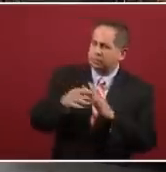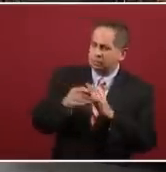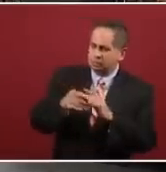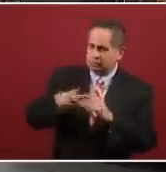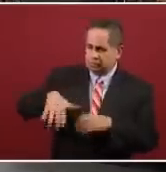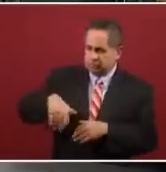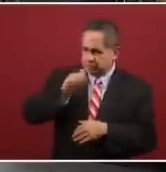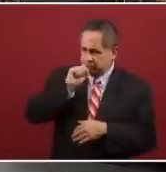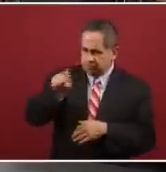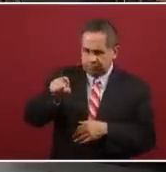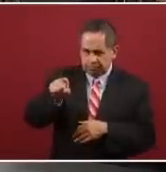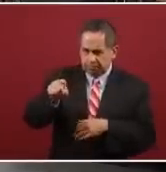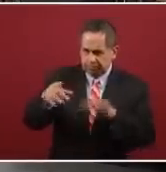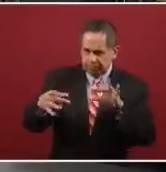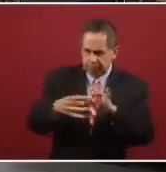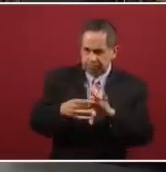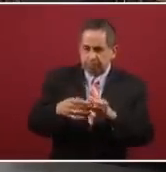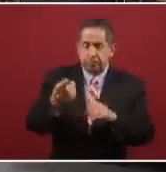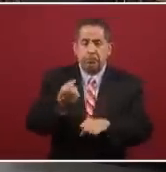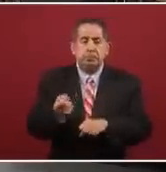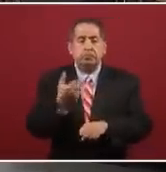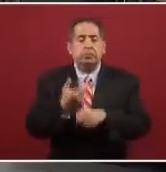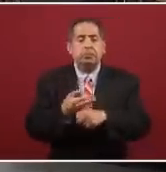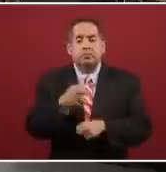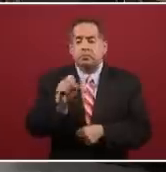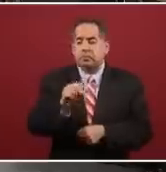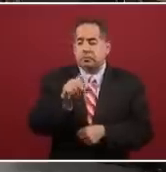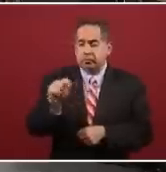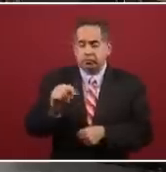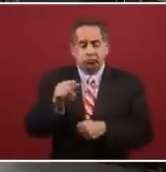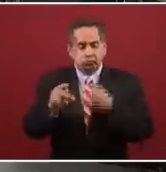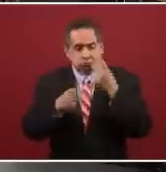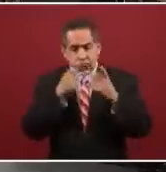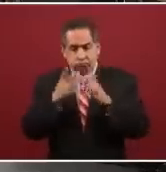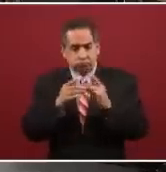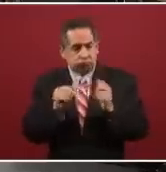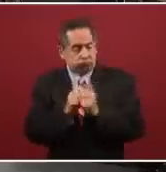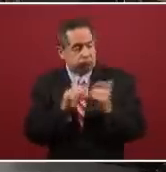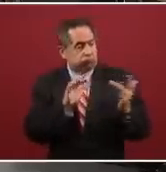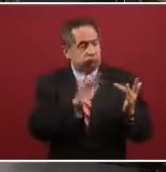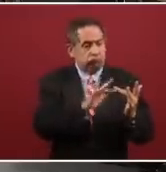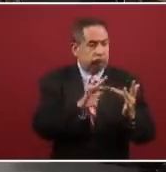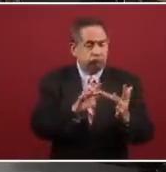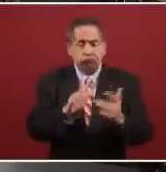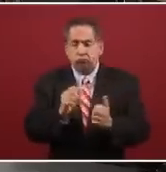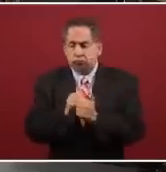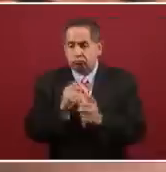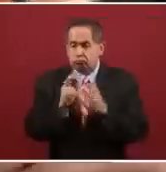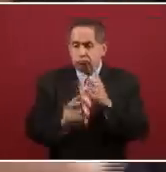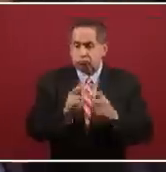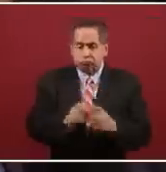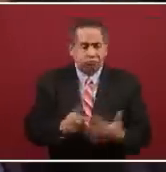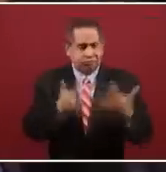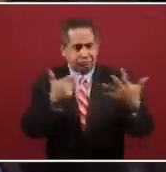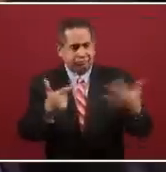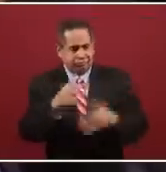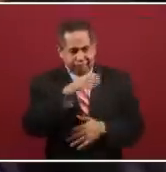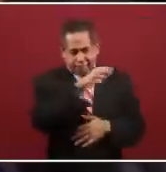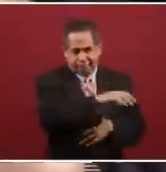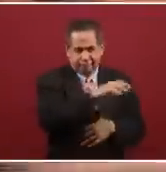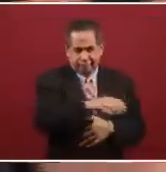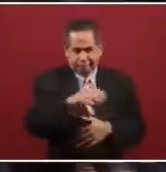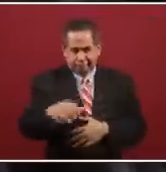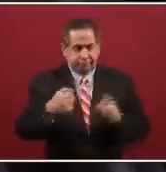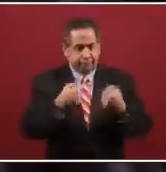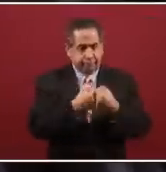lo que dijo el secretario de Trabajo está hablando con las albergues. Hablábamos con 7 albergues en la frontera,